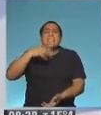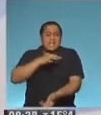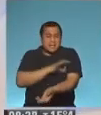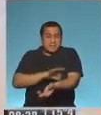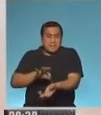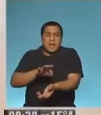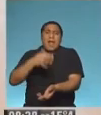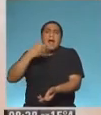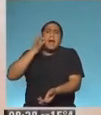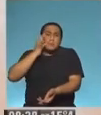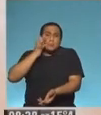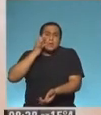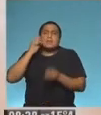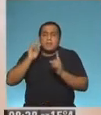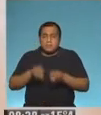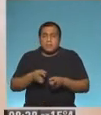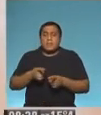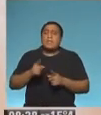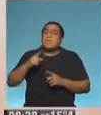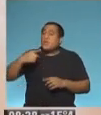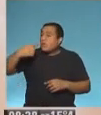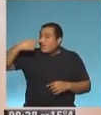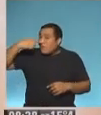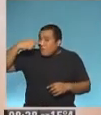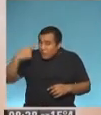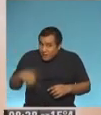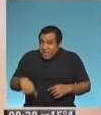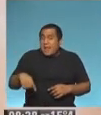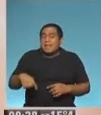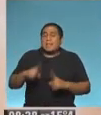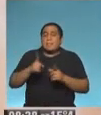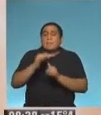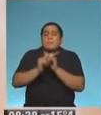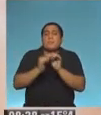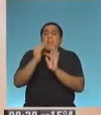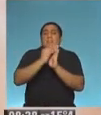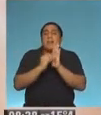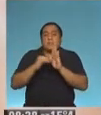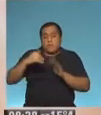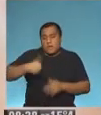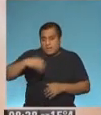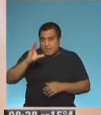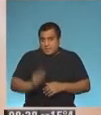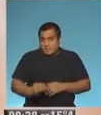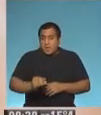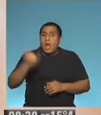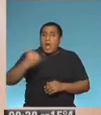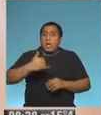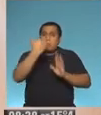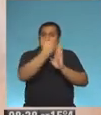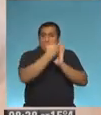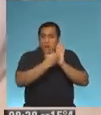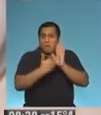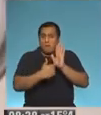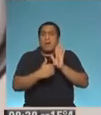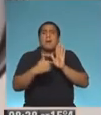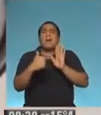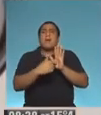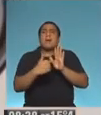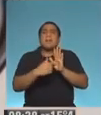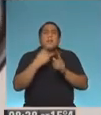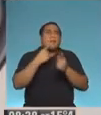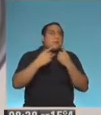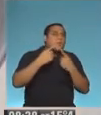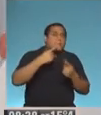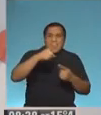Y no quiero terminar esta nota sin dar datos de la Argentina que están en un programa que se llama Encuesta